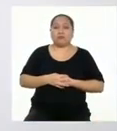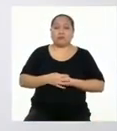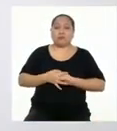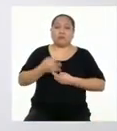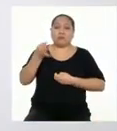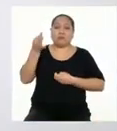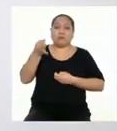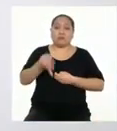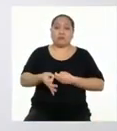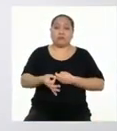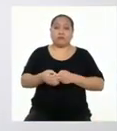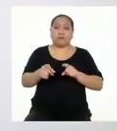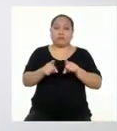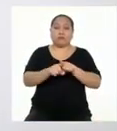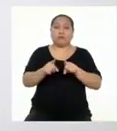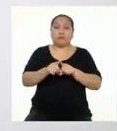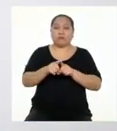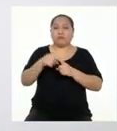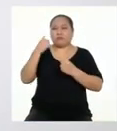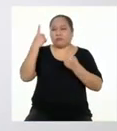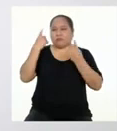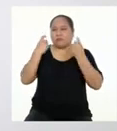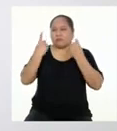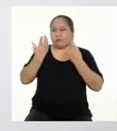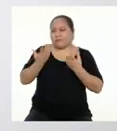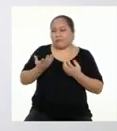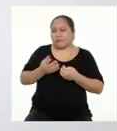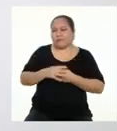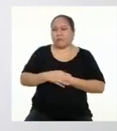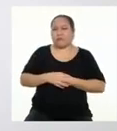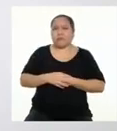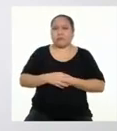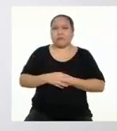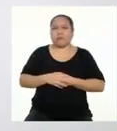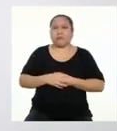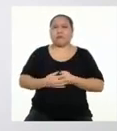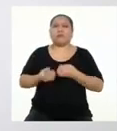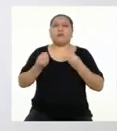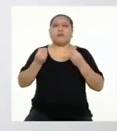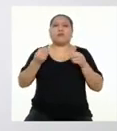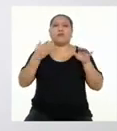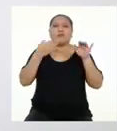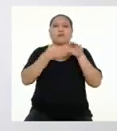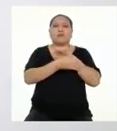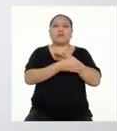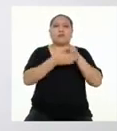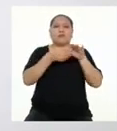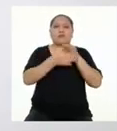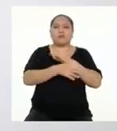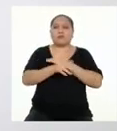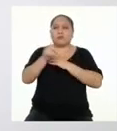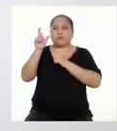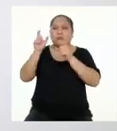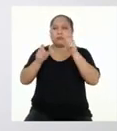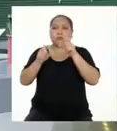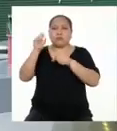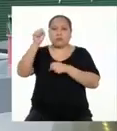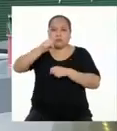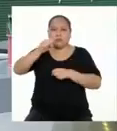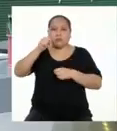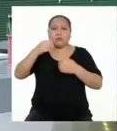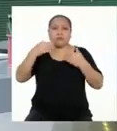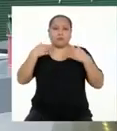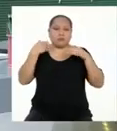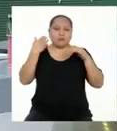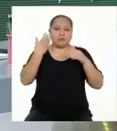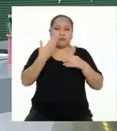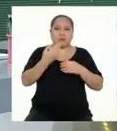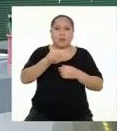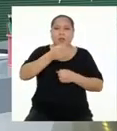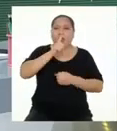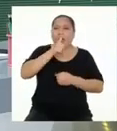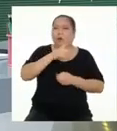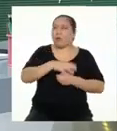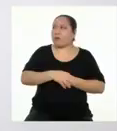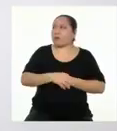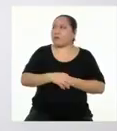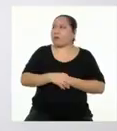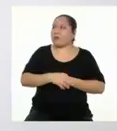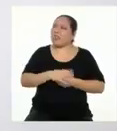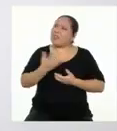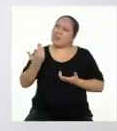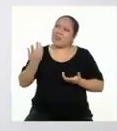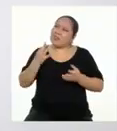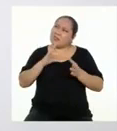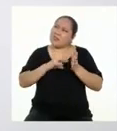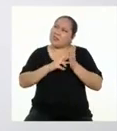Es verdad, y también hay que preguntarnos por cómo es el acceso de los que sí tienen agua potable. ¿A qué se refiere con